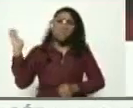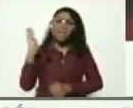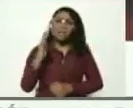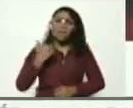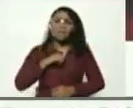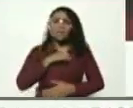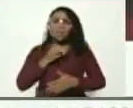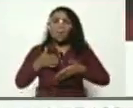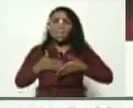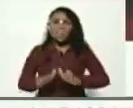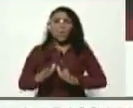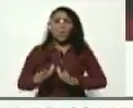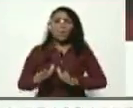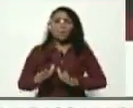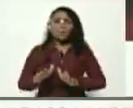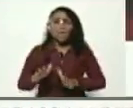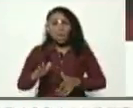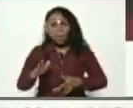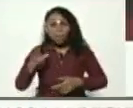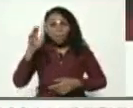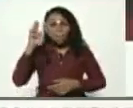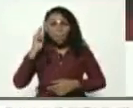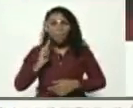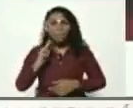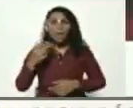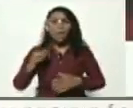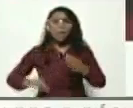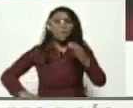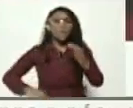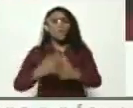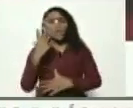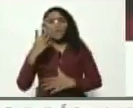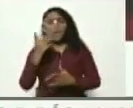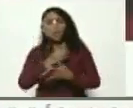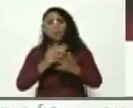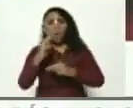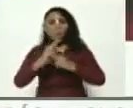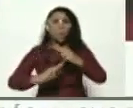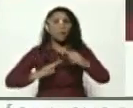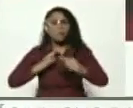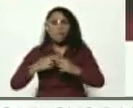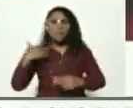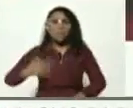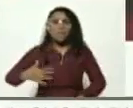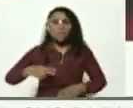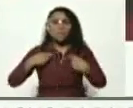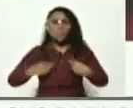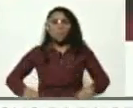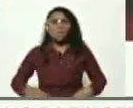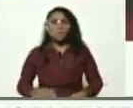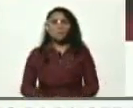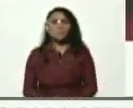Bolívar, fundador de la doctrina universal de los derechos humanos.